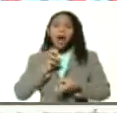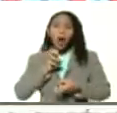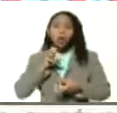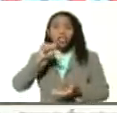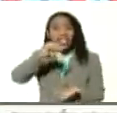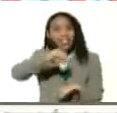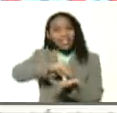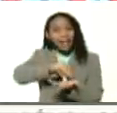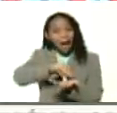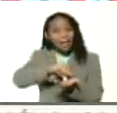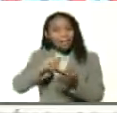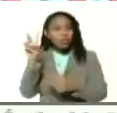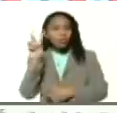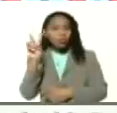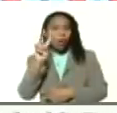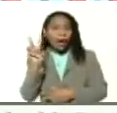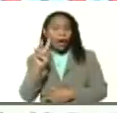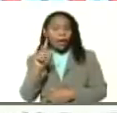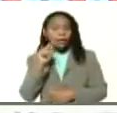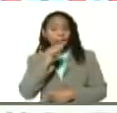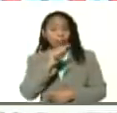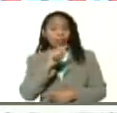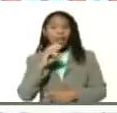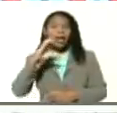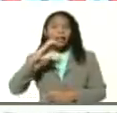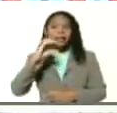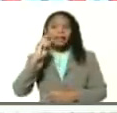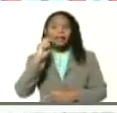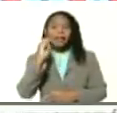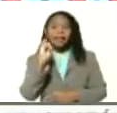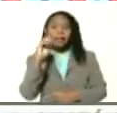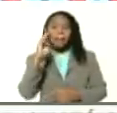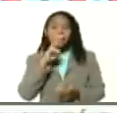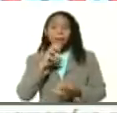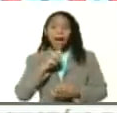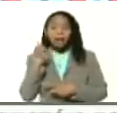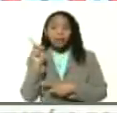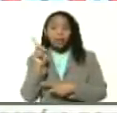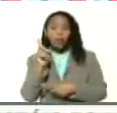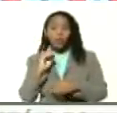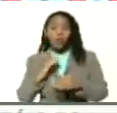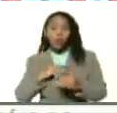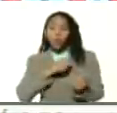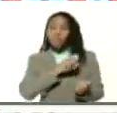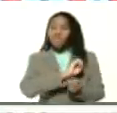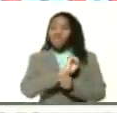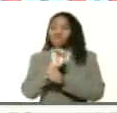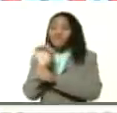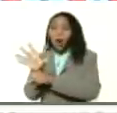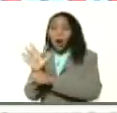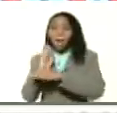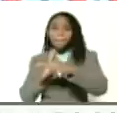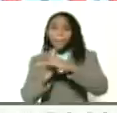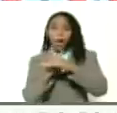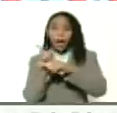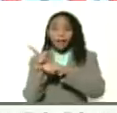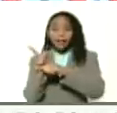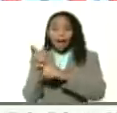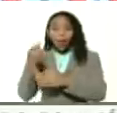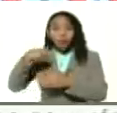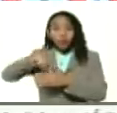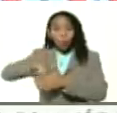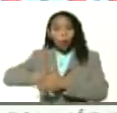el Citibank fueron transferidos, fueron congelados de esta cuenta del Banco